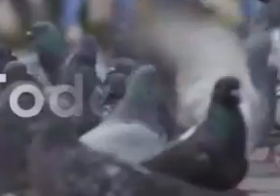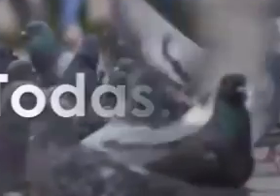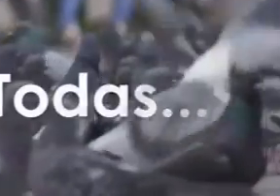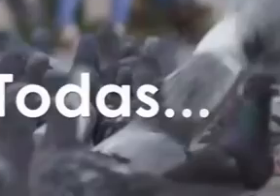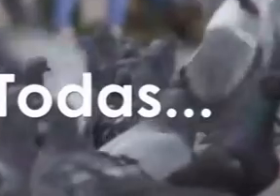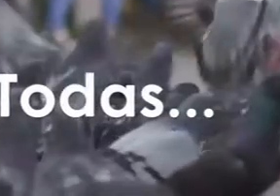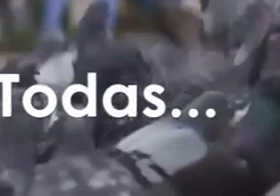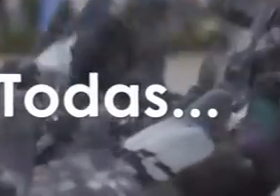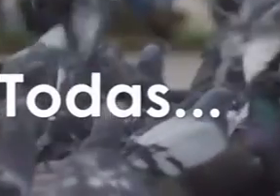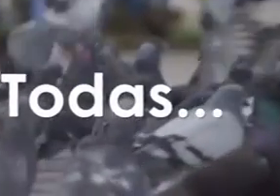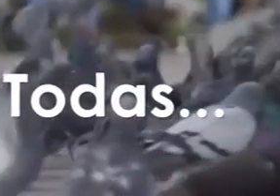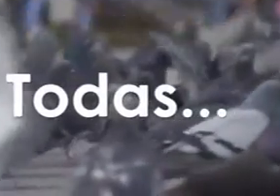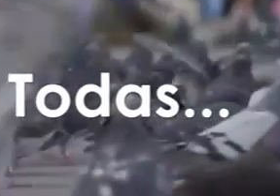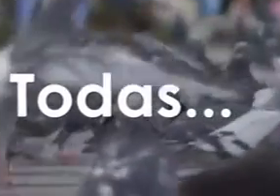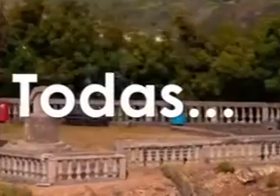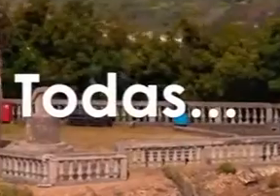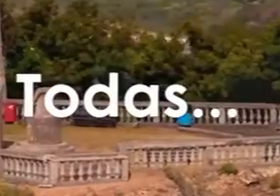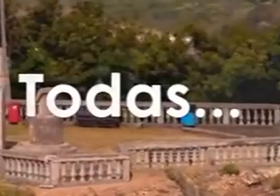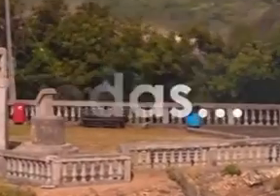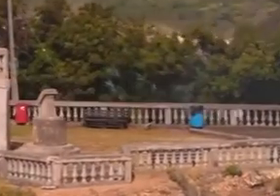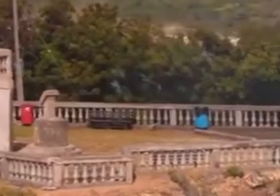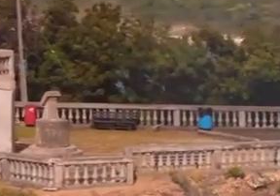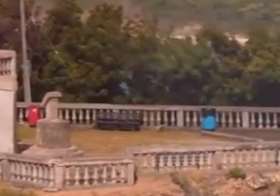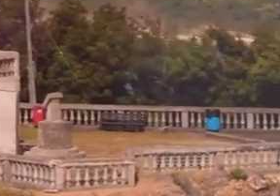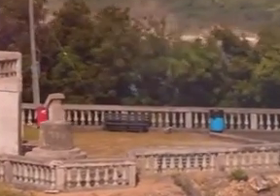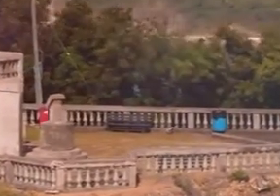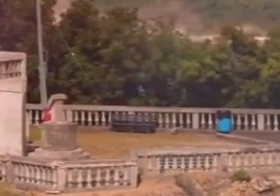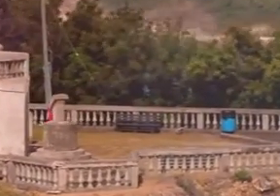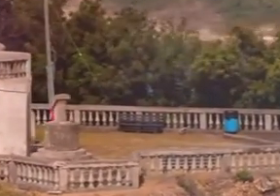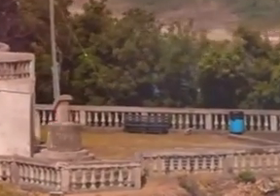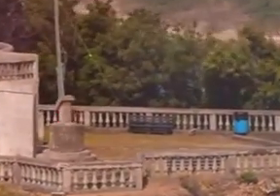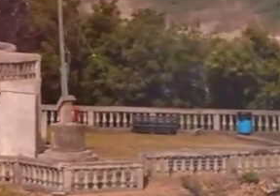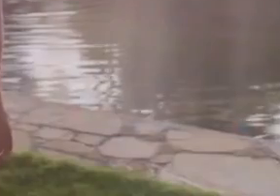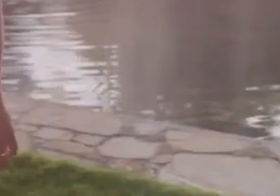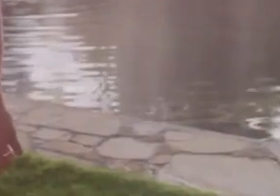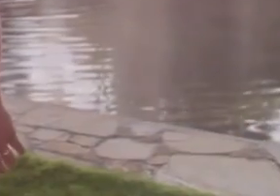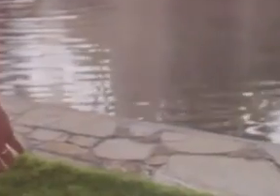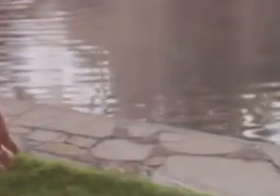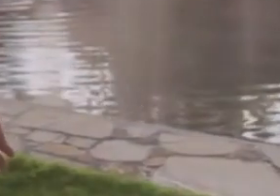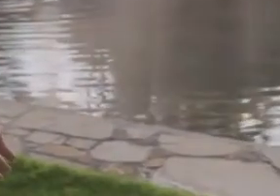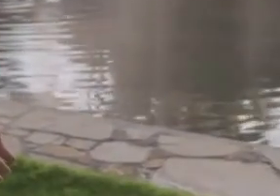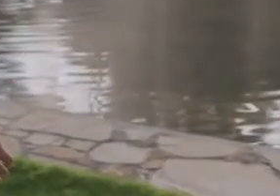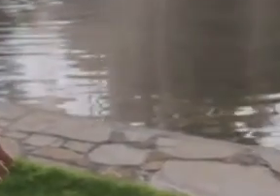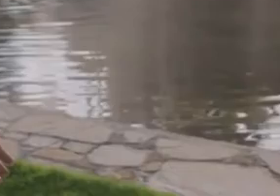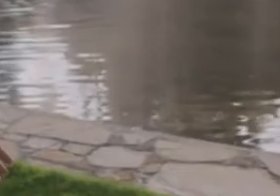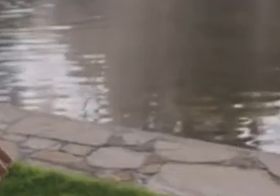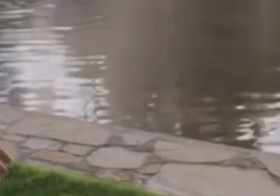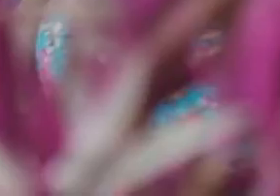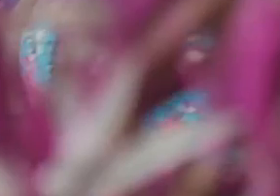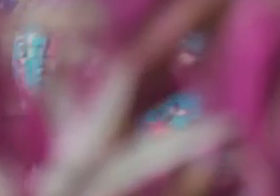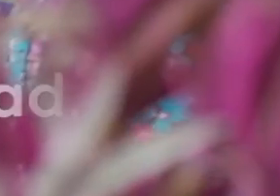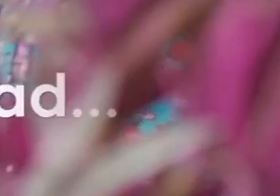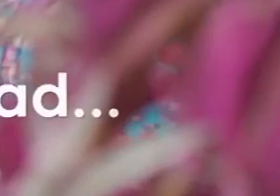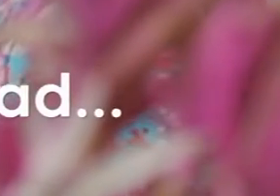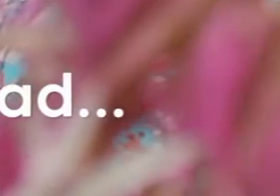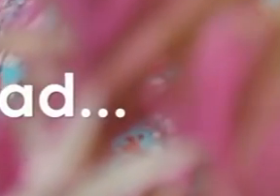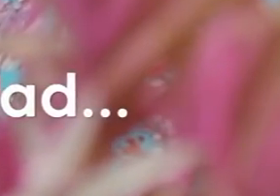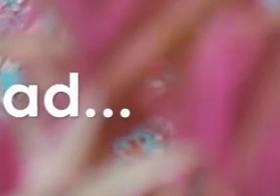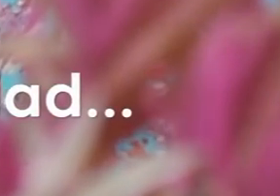día para todos. En septiembre, con amor cristiano y la convicción de seguir adelante, unidos en